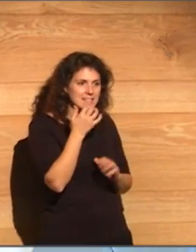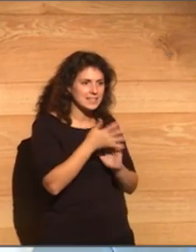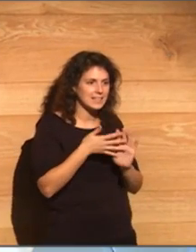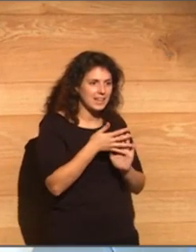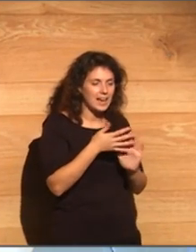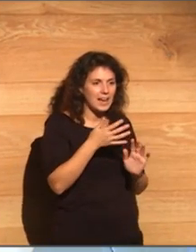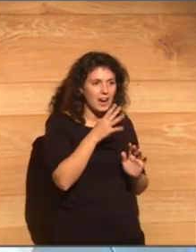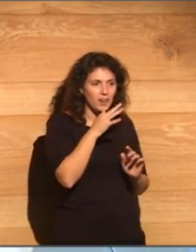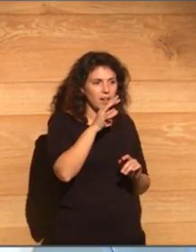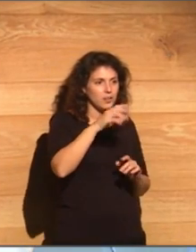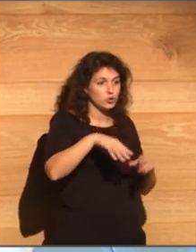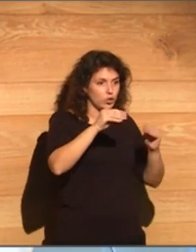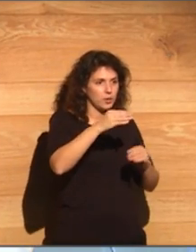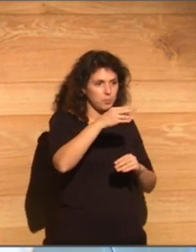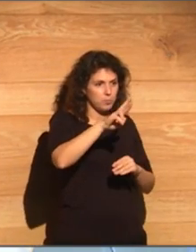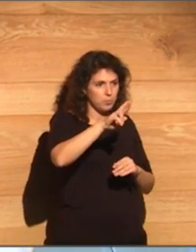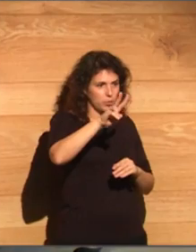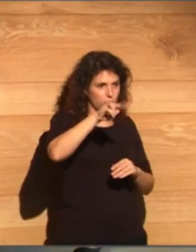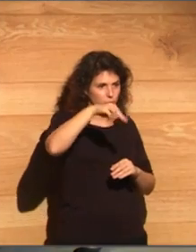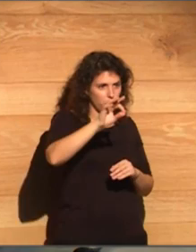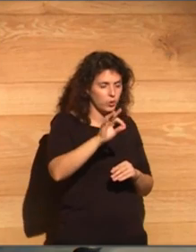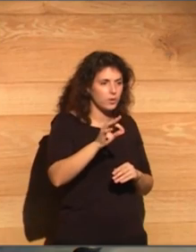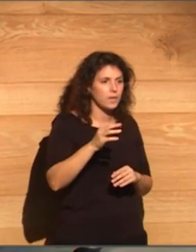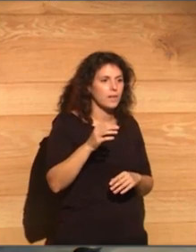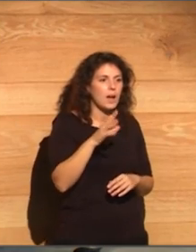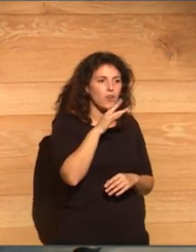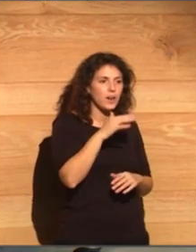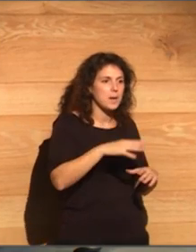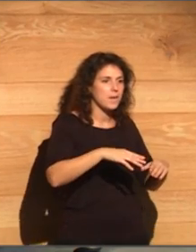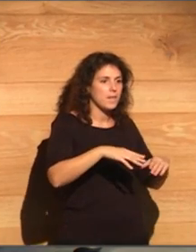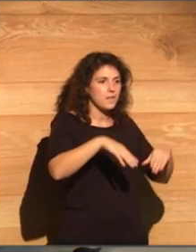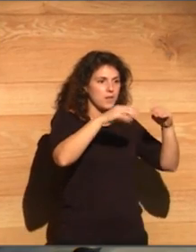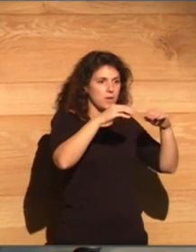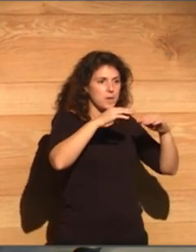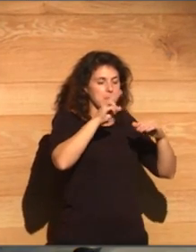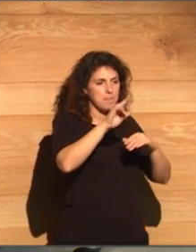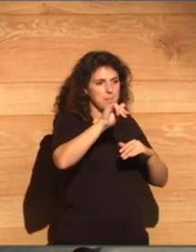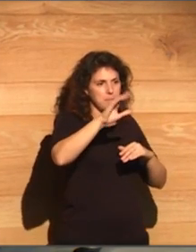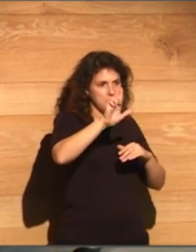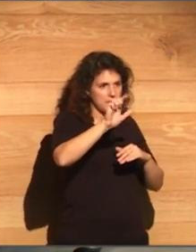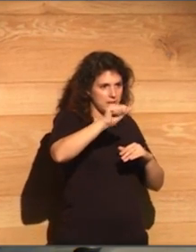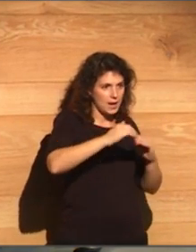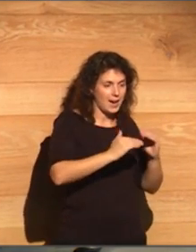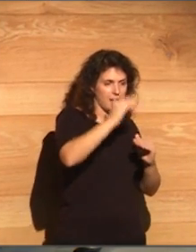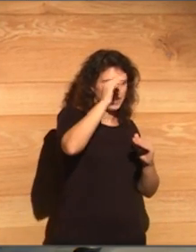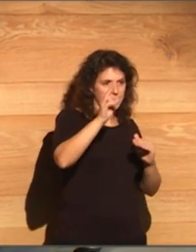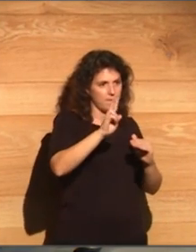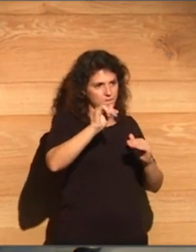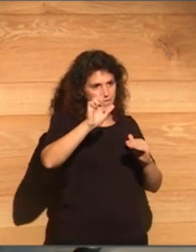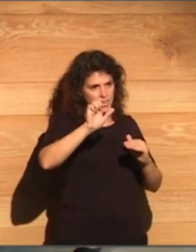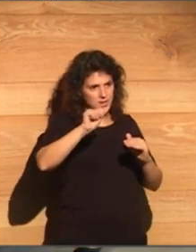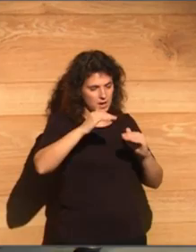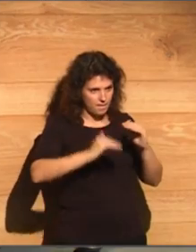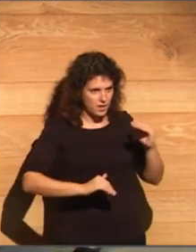psicofonía y te... Vale, sí, nombrar solamente Villa Arriba y Villa Abajo, que también es una idea de él, es nada más que una idea.